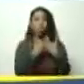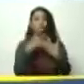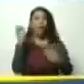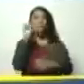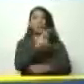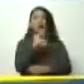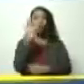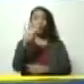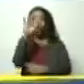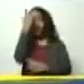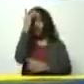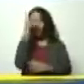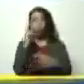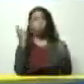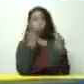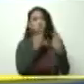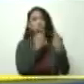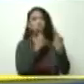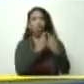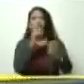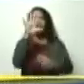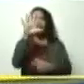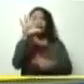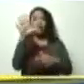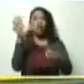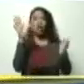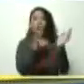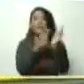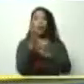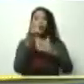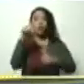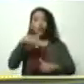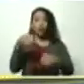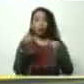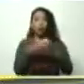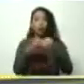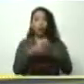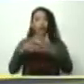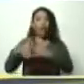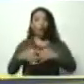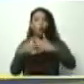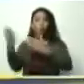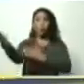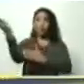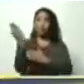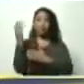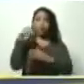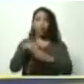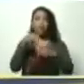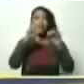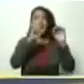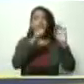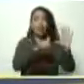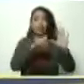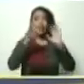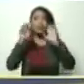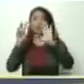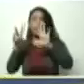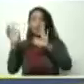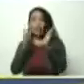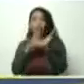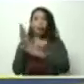de febrero y ya el 5 de marzo teníamos una delegación aquí de Estados Unidos y el 6 y 7 de marzo teníamos delegaciones de Europa